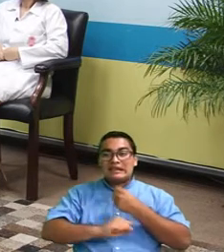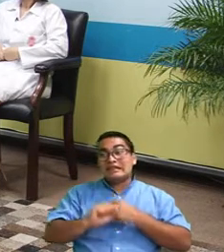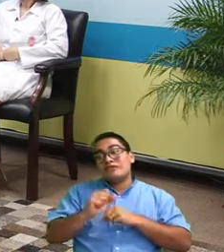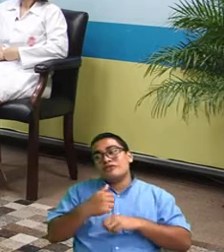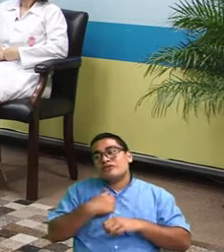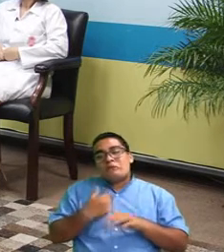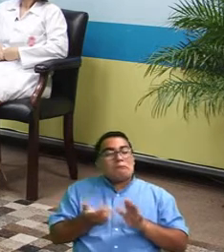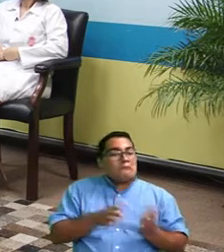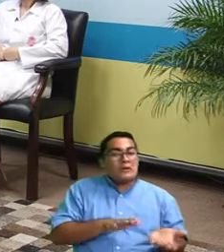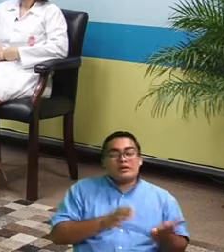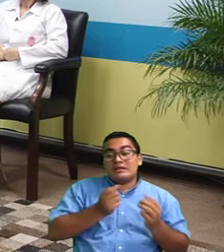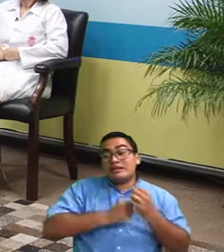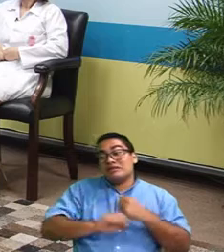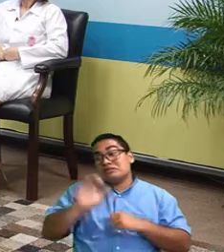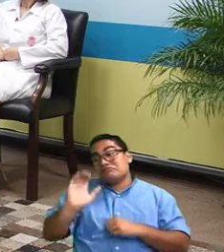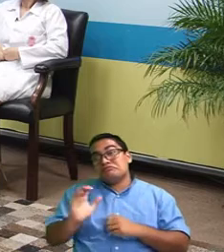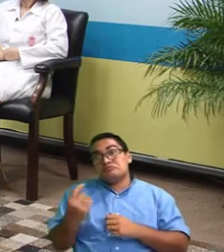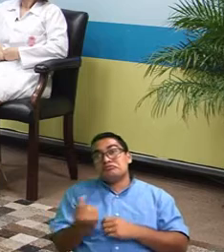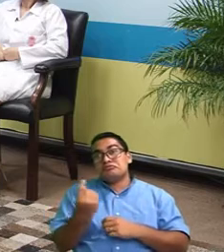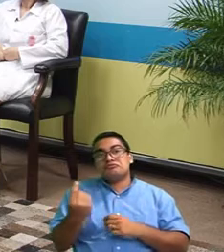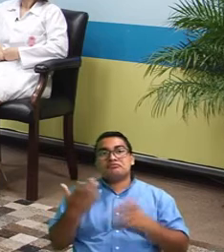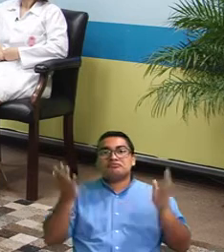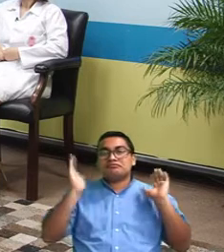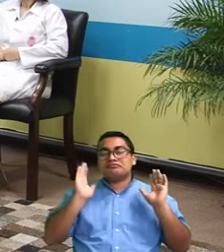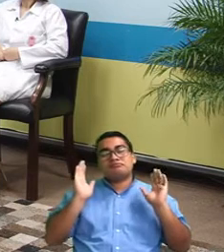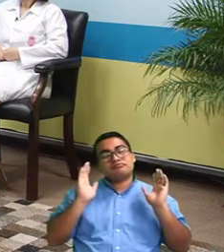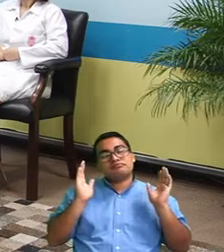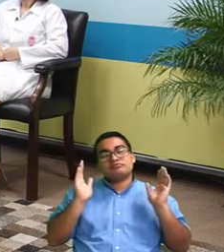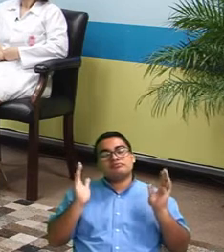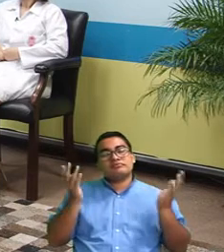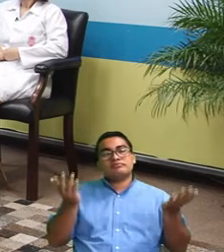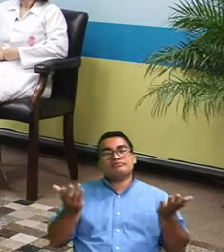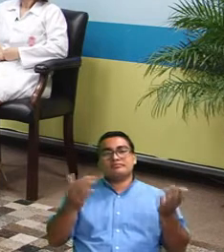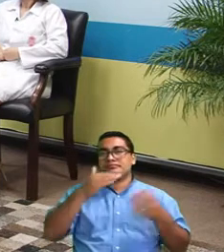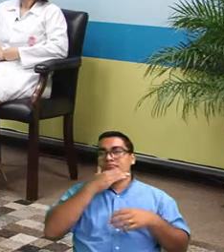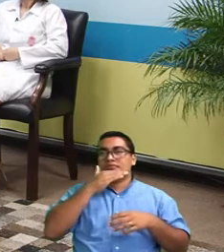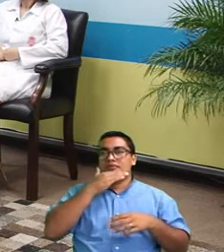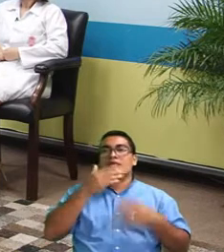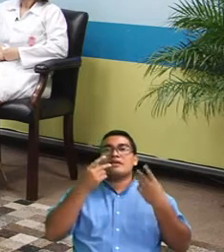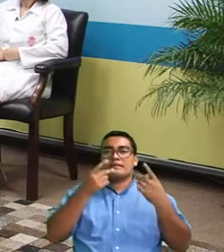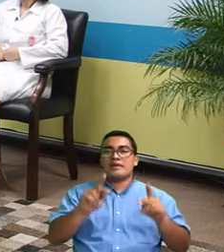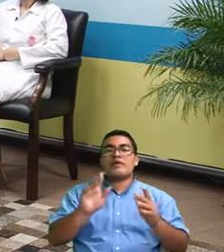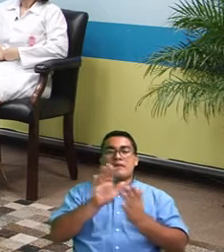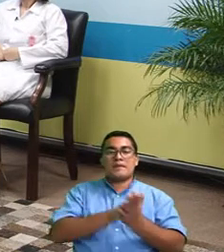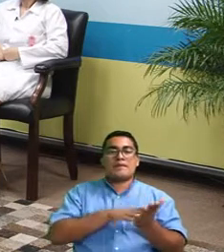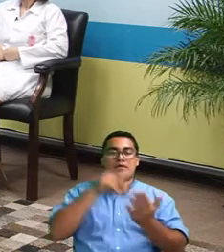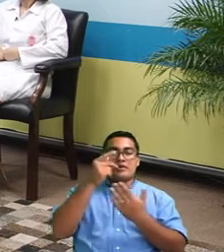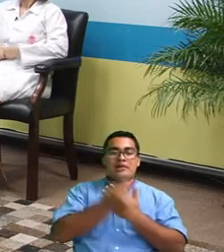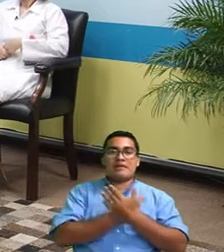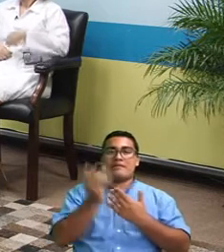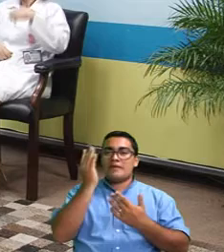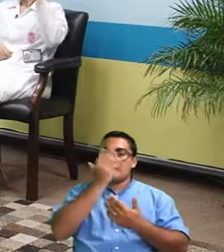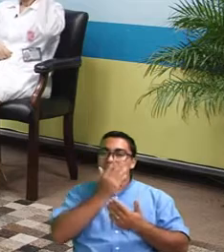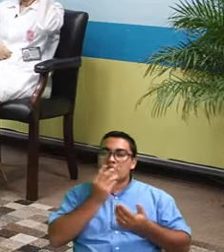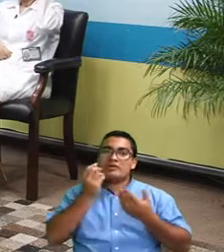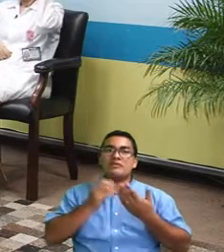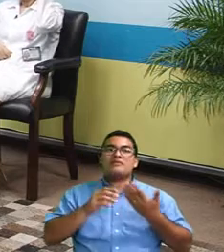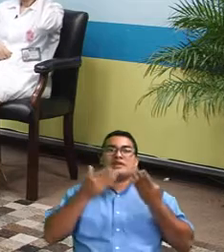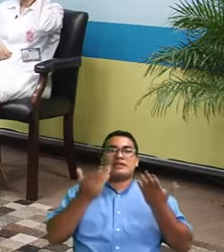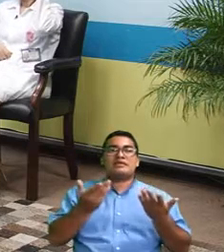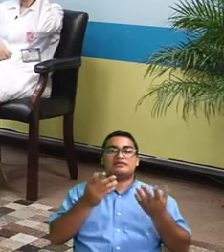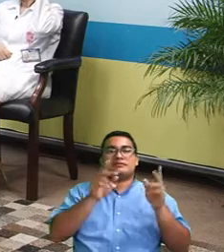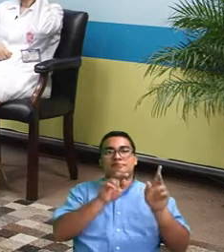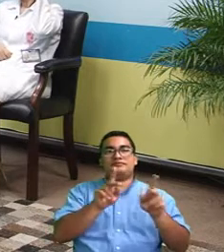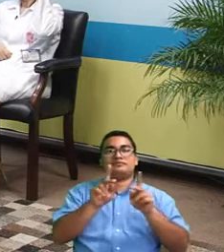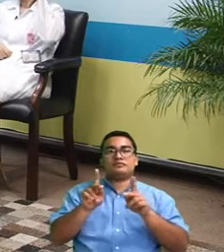dejar huérfanos, si en caso muere, pues, si en caso fallece. Pero ustedes tienen un programa muy bonito para que la persona que